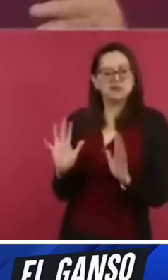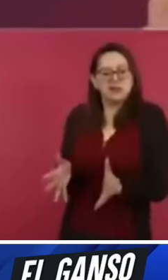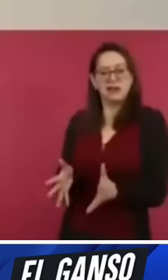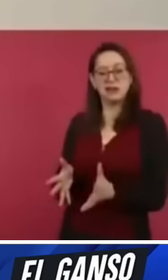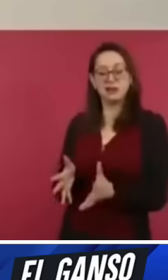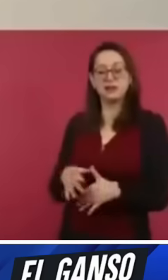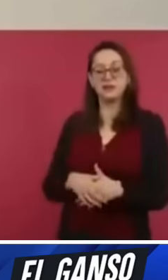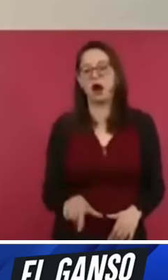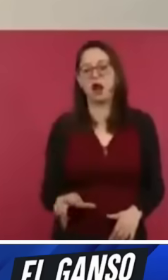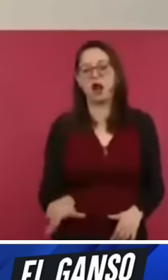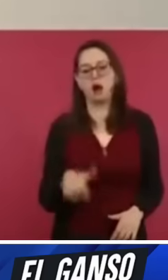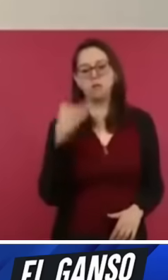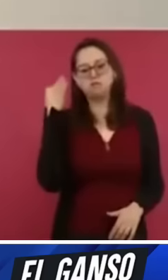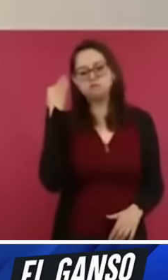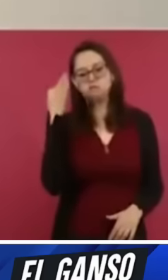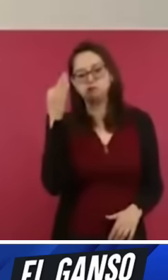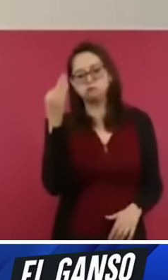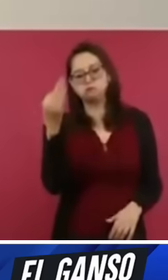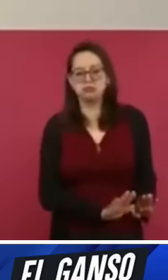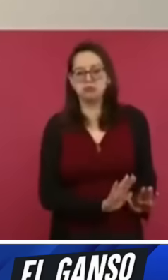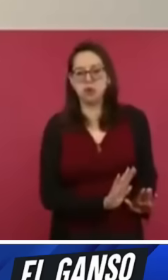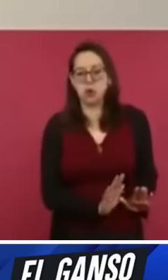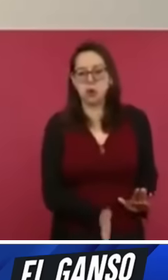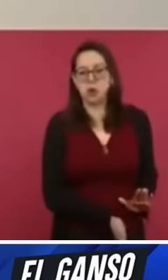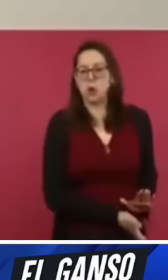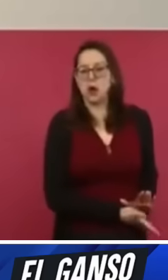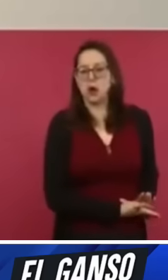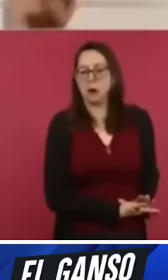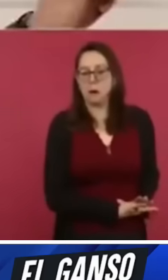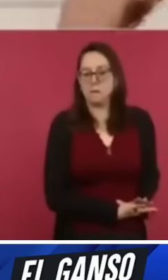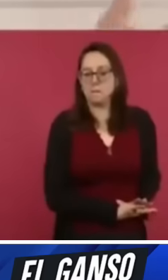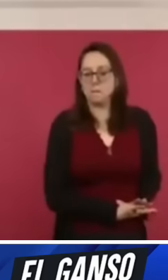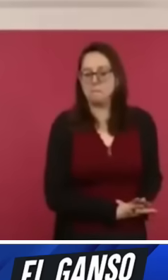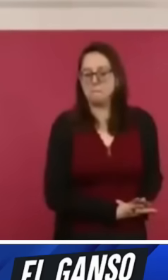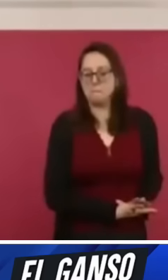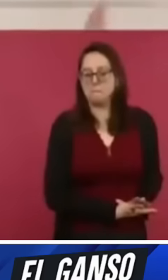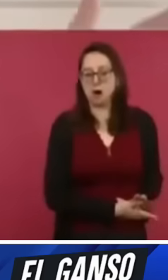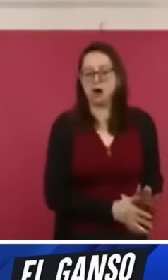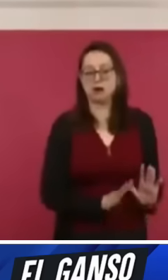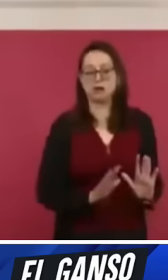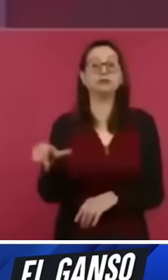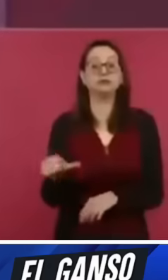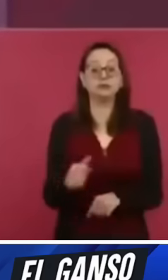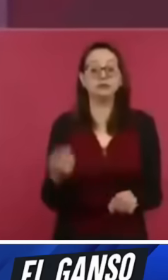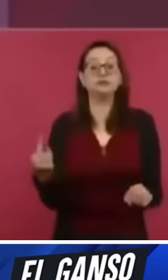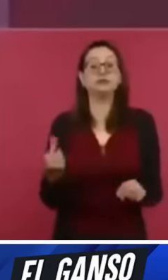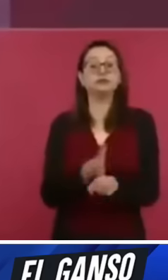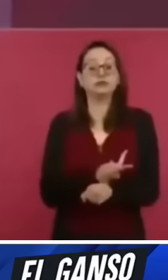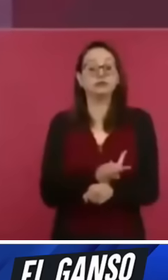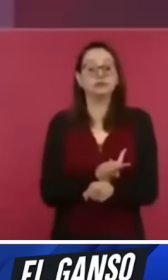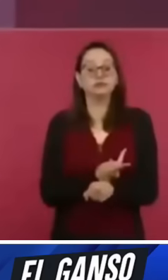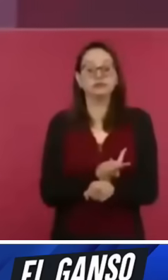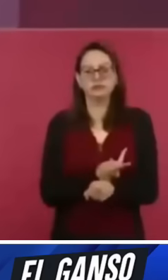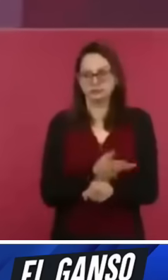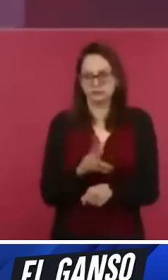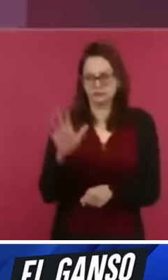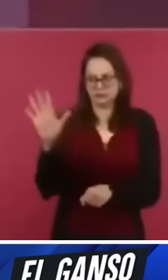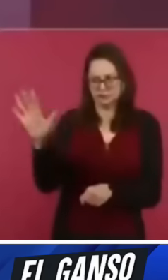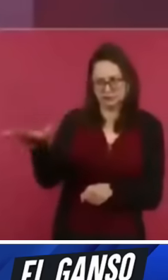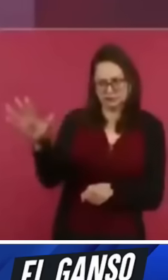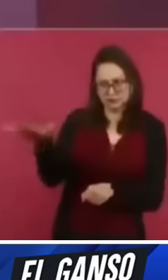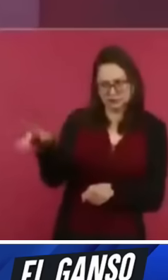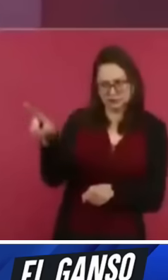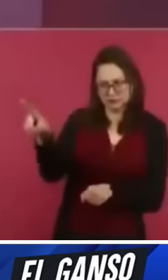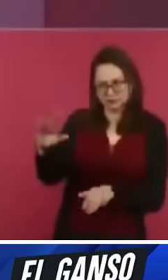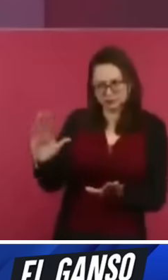nadie iba a decir nada lo tiene guardado y se da a conocer de que